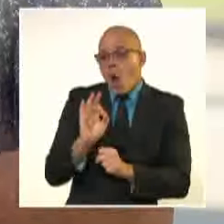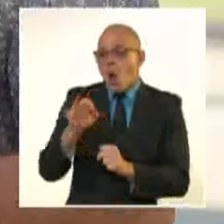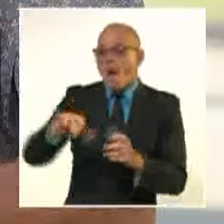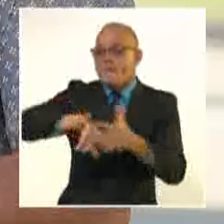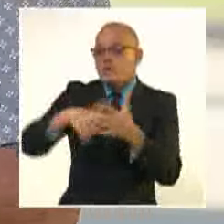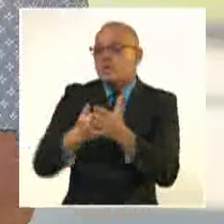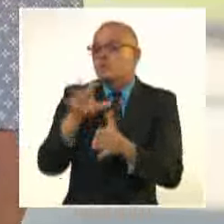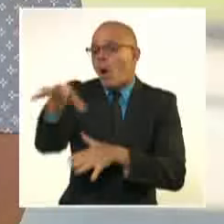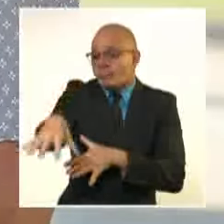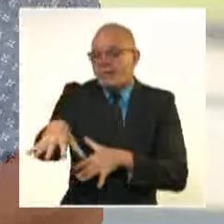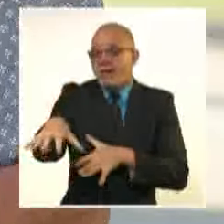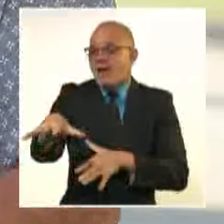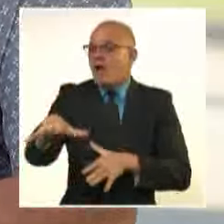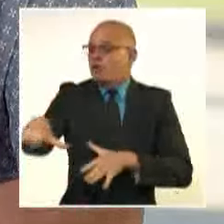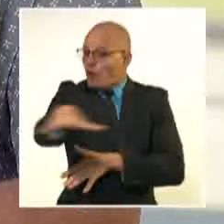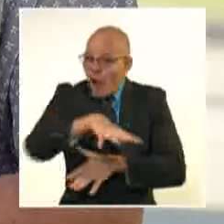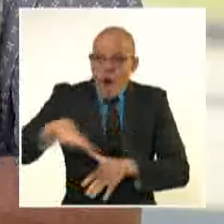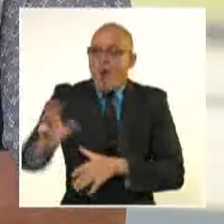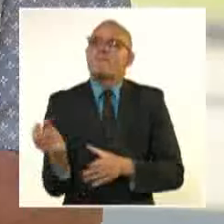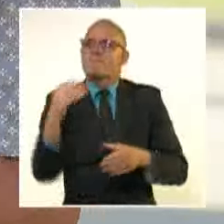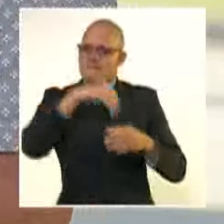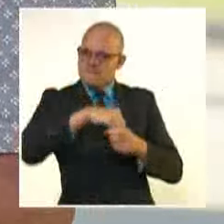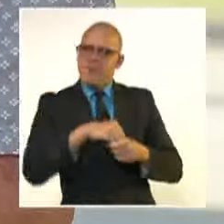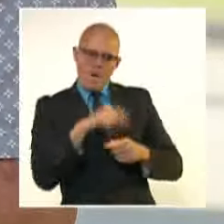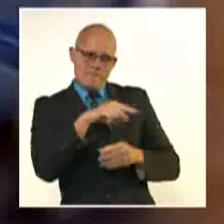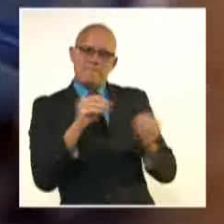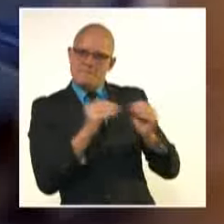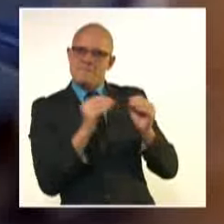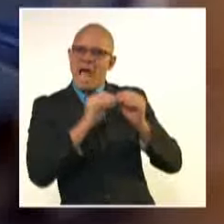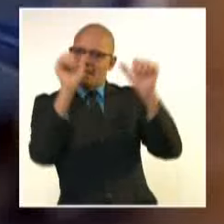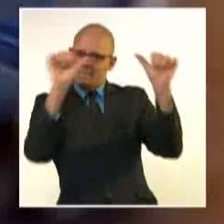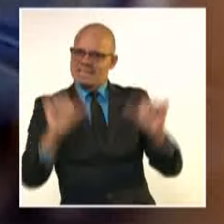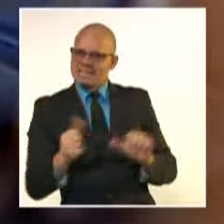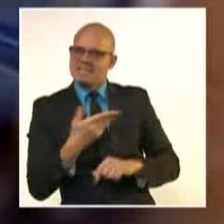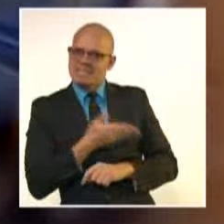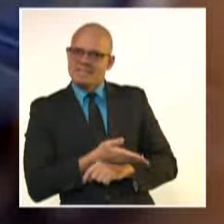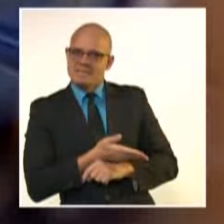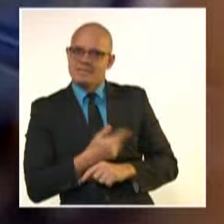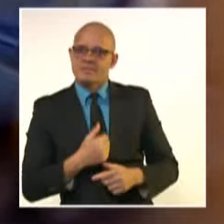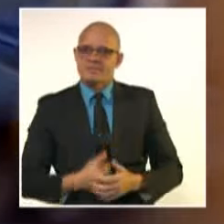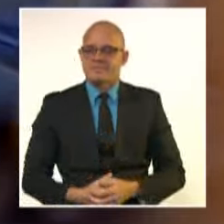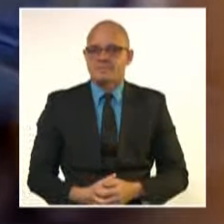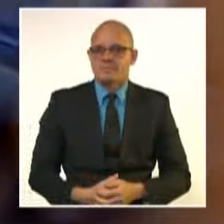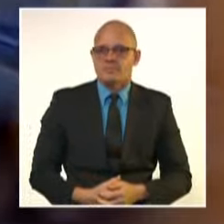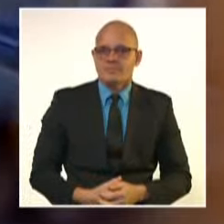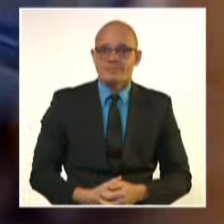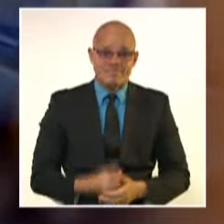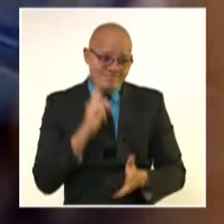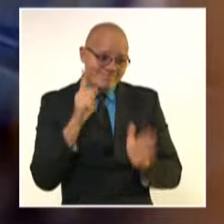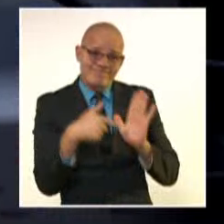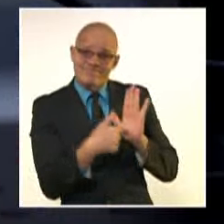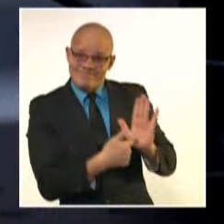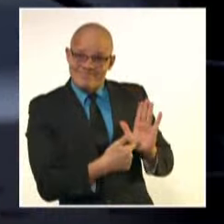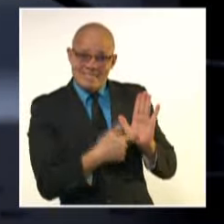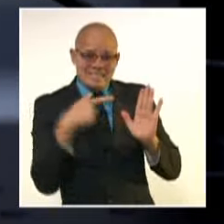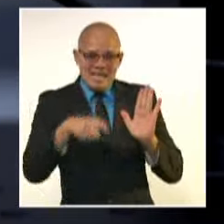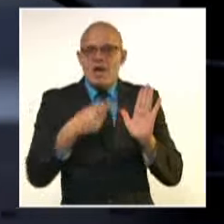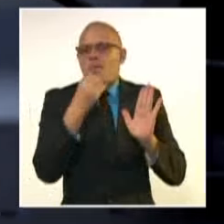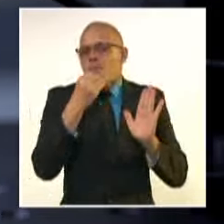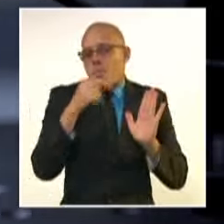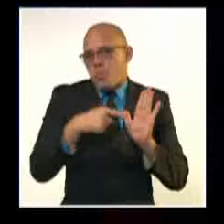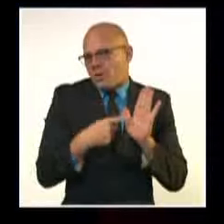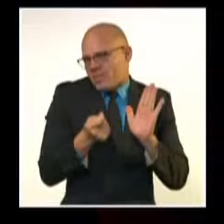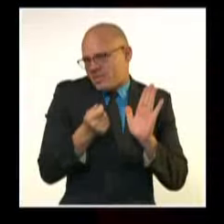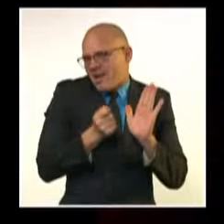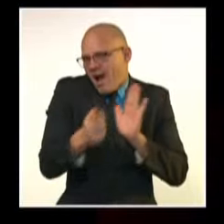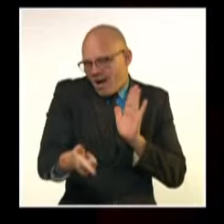local puede también participar en el sistema de programas y proyectos del país. Es esa una de las vías de acceso a financiamiento,